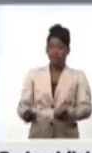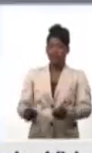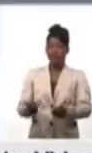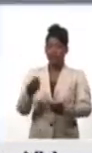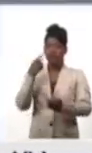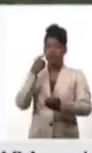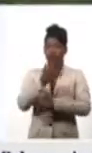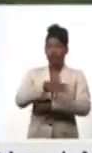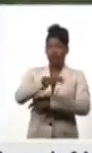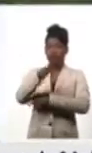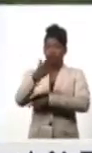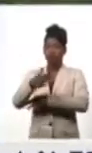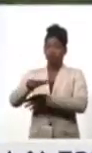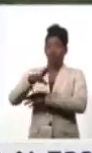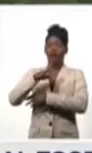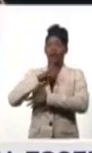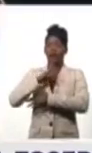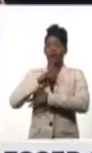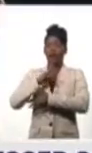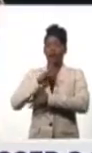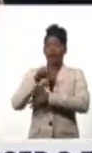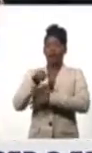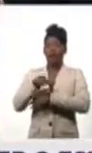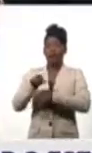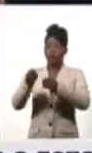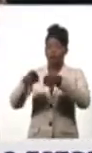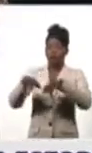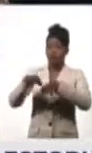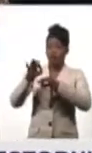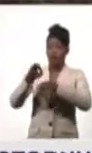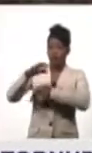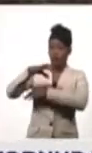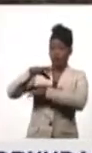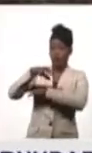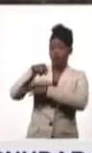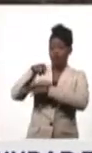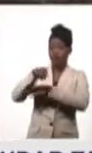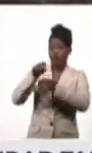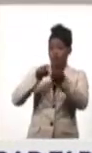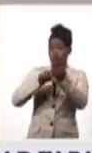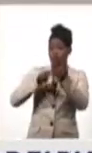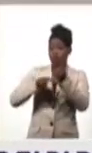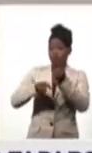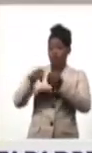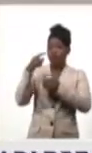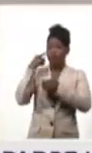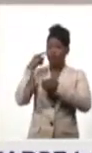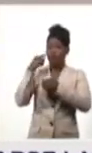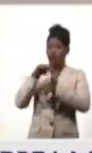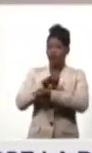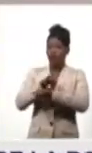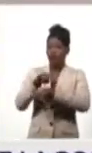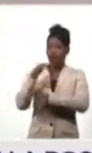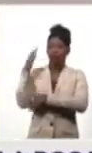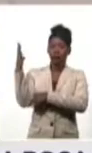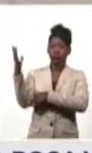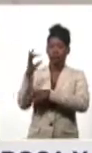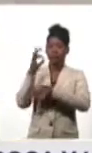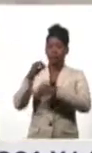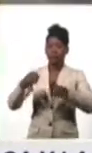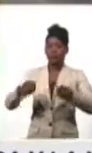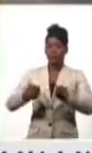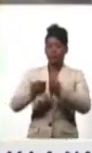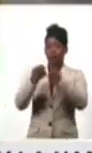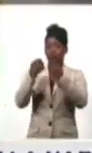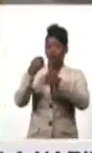mar. Por su posición geográfica, Pinar del Río es una de las regiones del país más impactadas por ciclones tropicales que traen